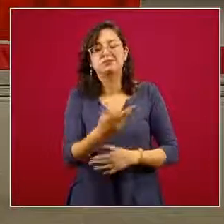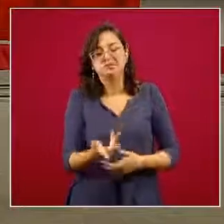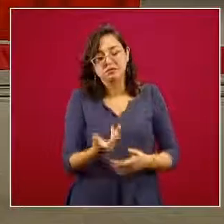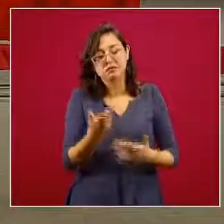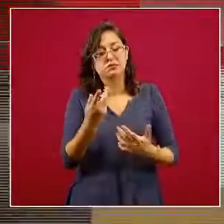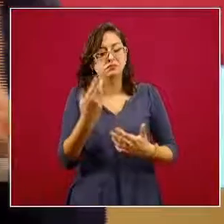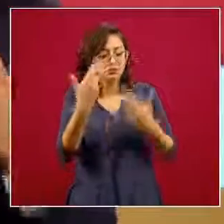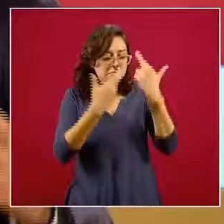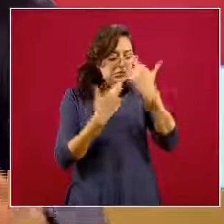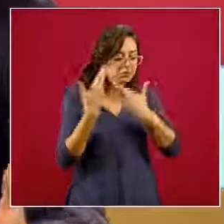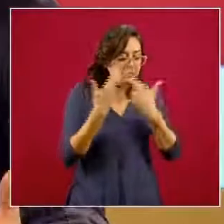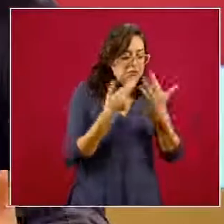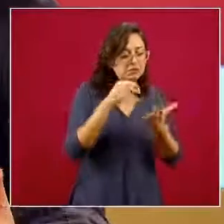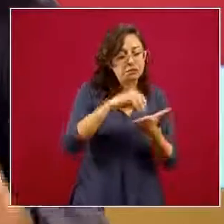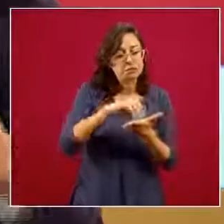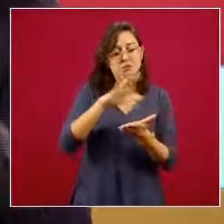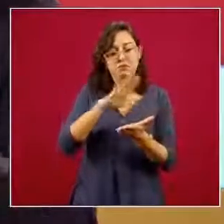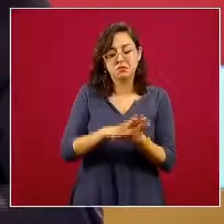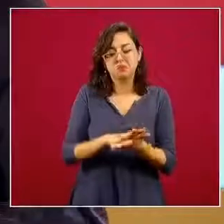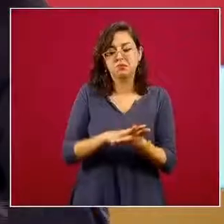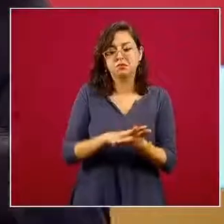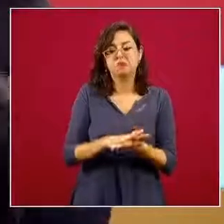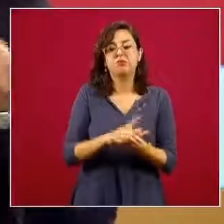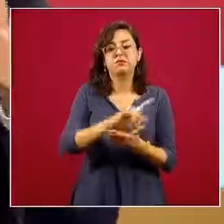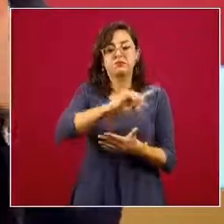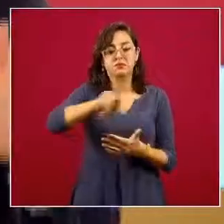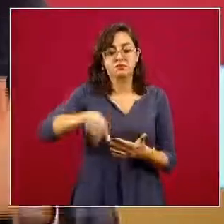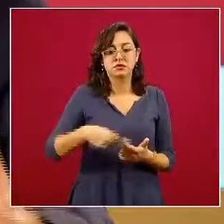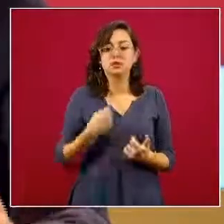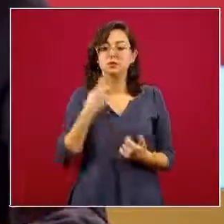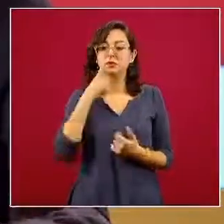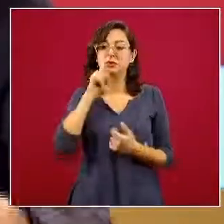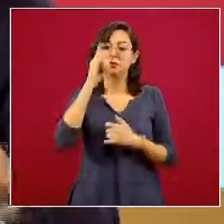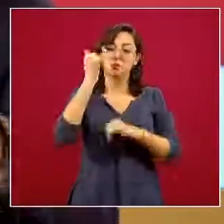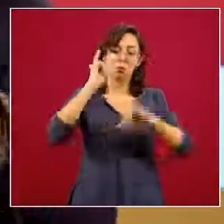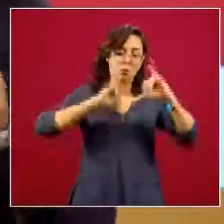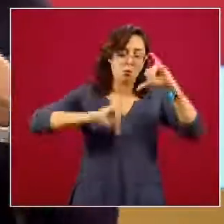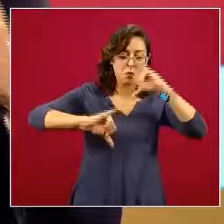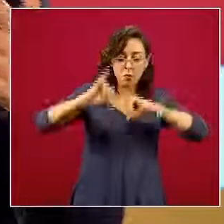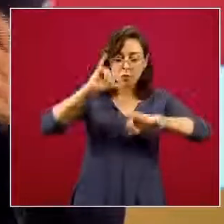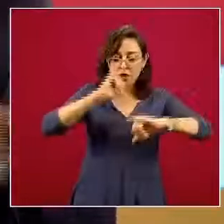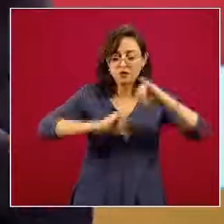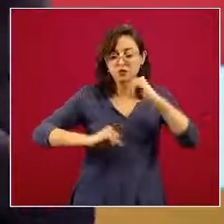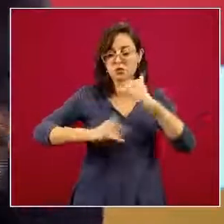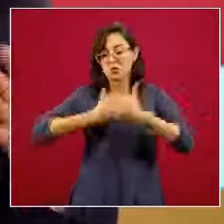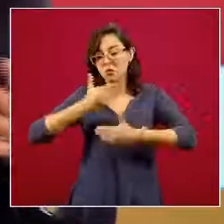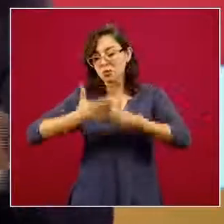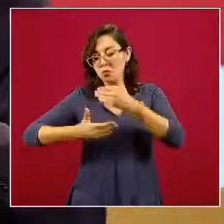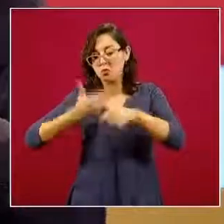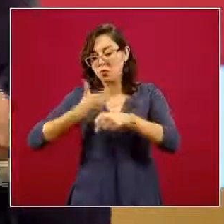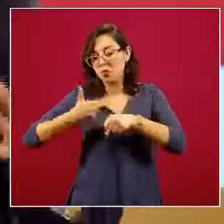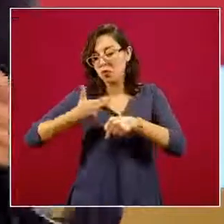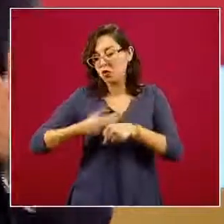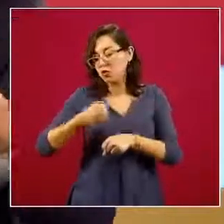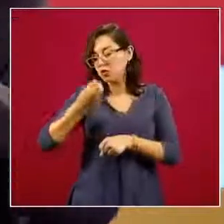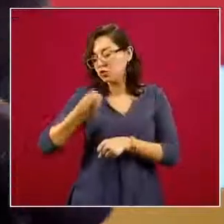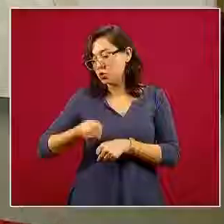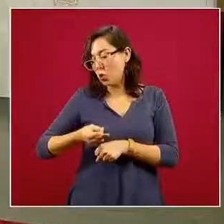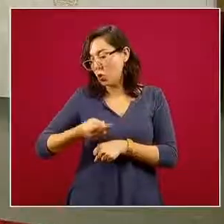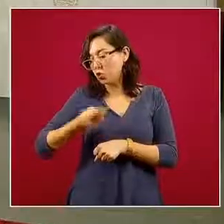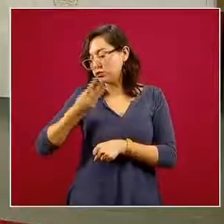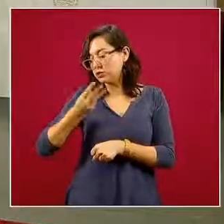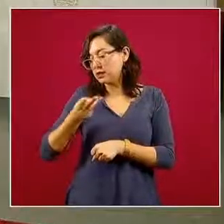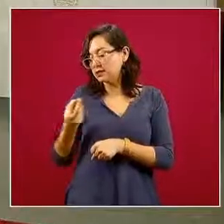notificación y luego hay que también tener la toma de la muestra, el procesamiento de laboratorio. Eso puede tardar 2 a 3